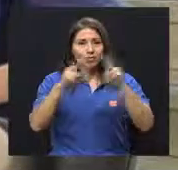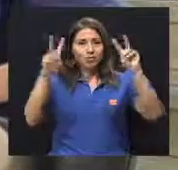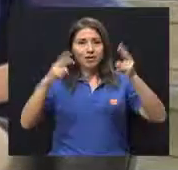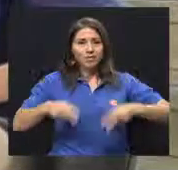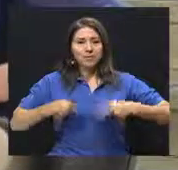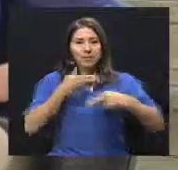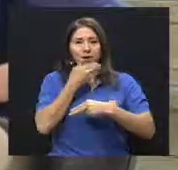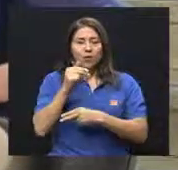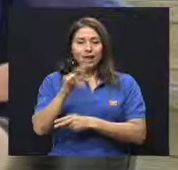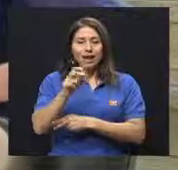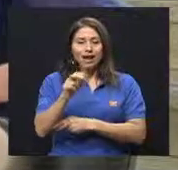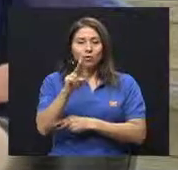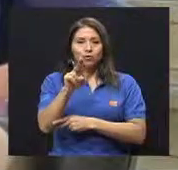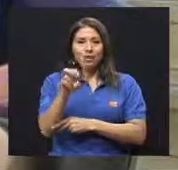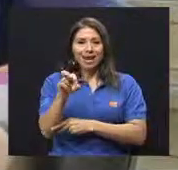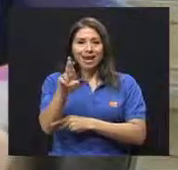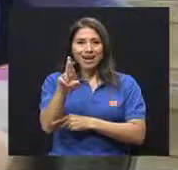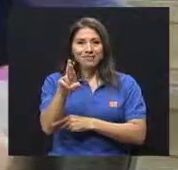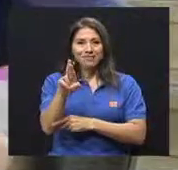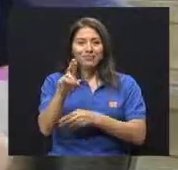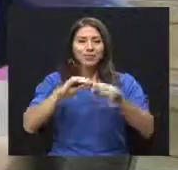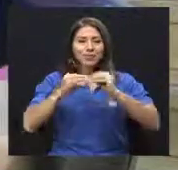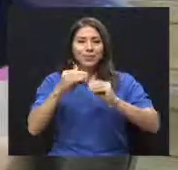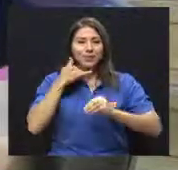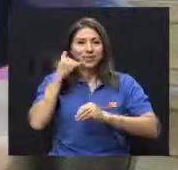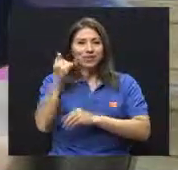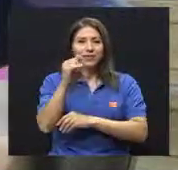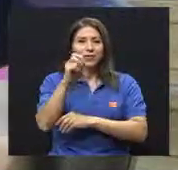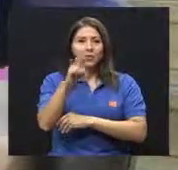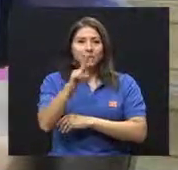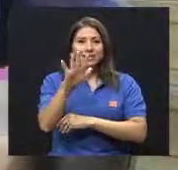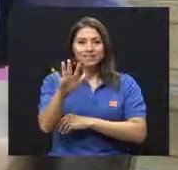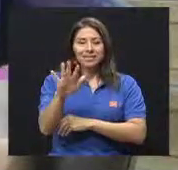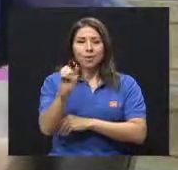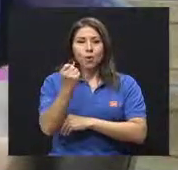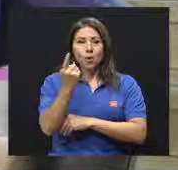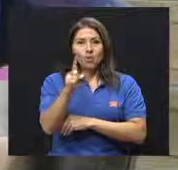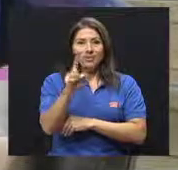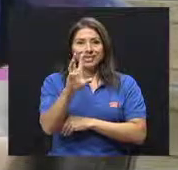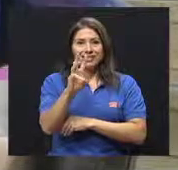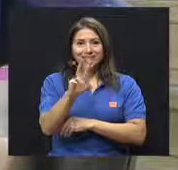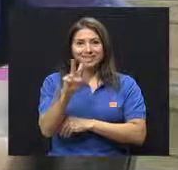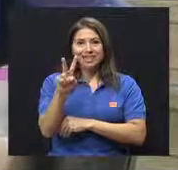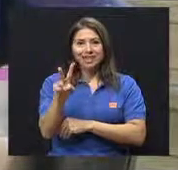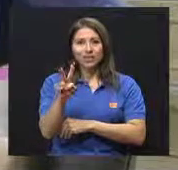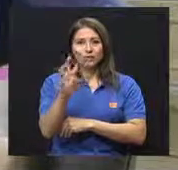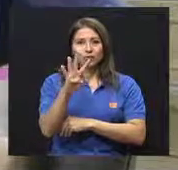Facebook, Vivir Mejor Canal UCR, y nuestro número de teléfono